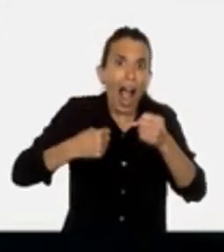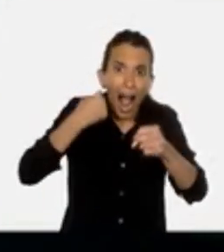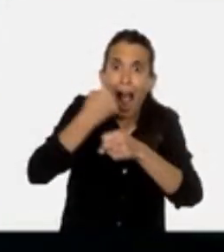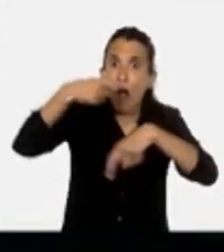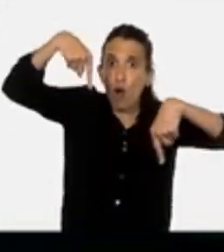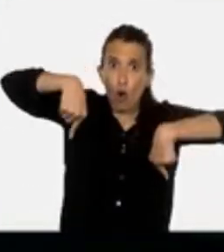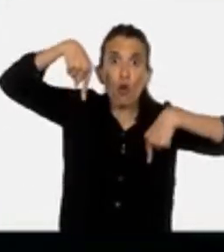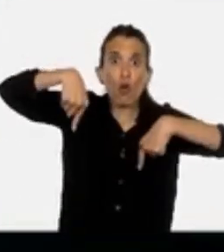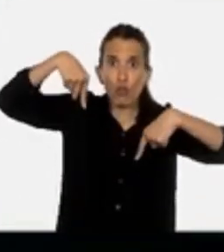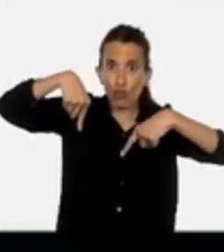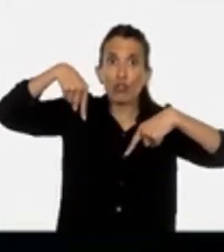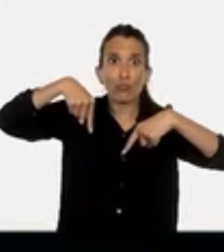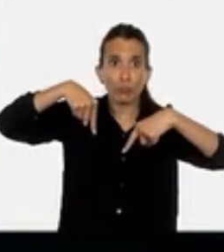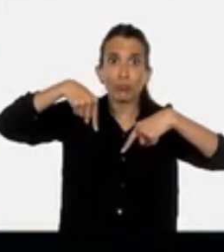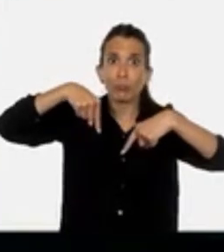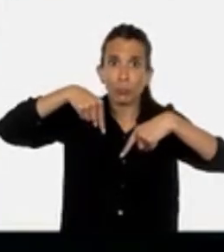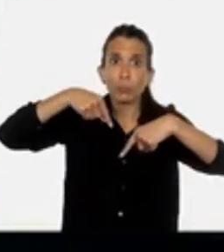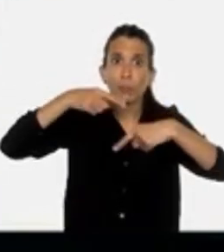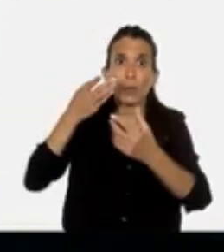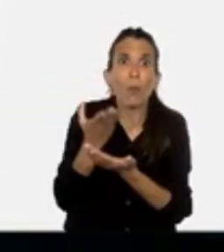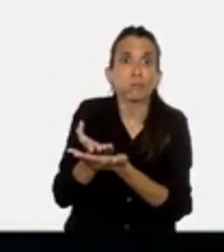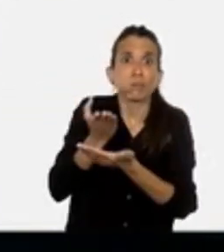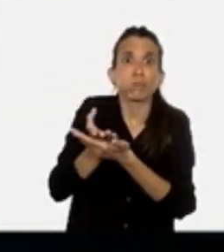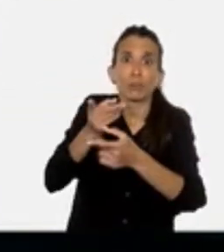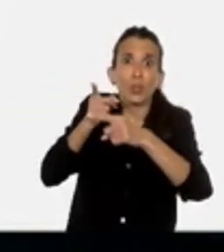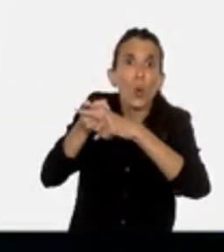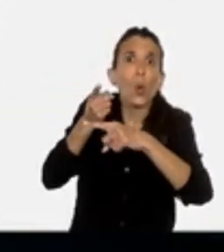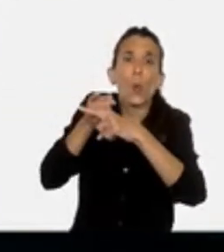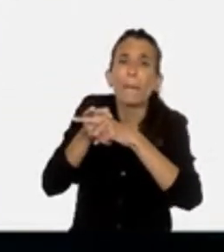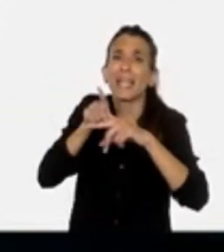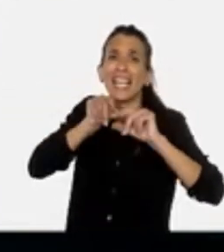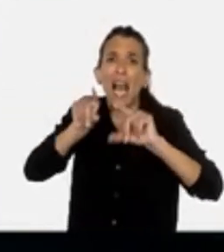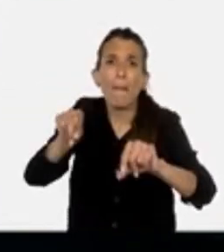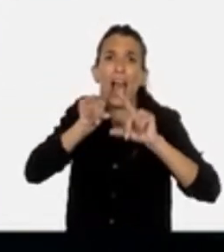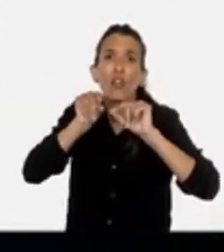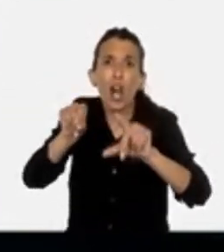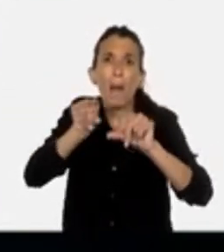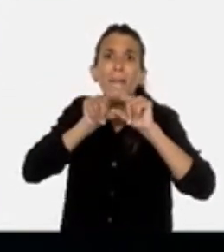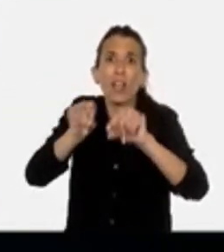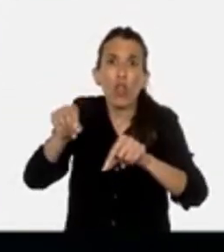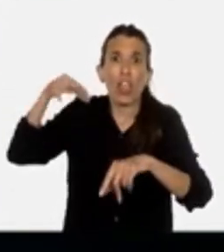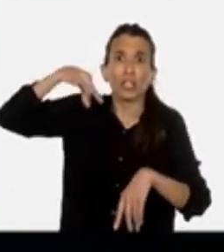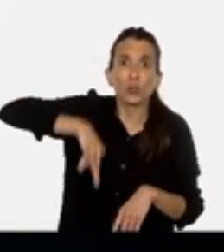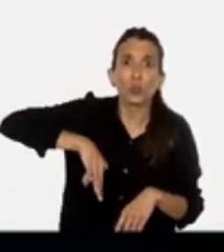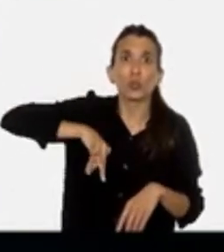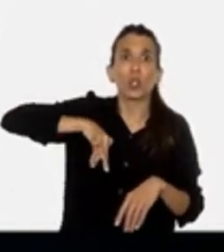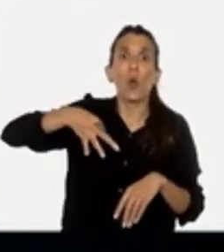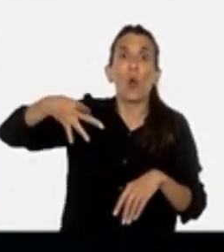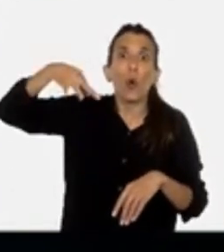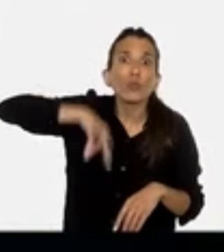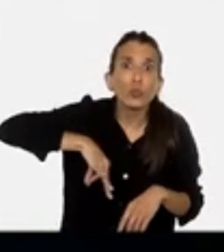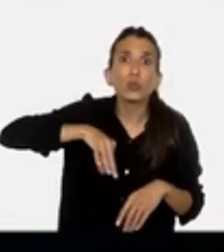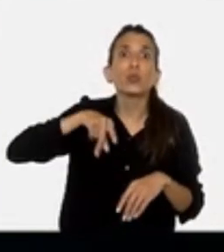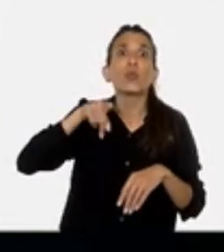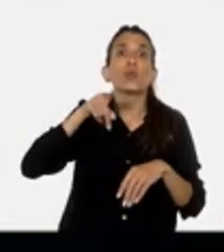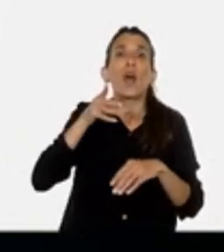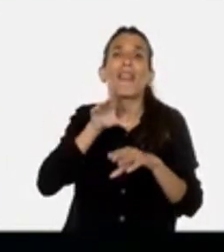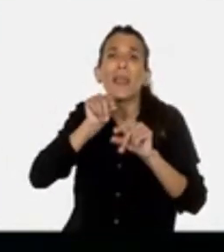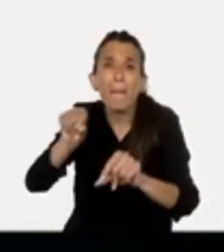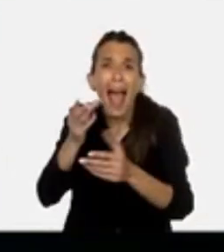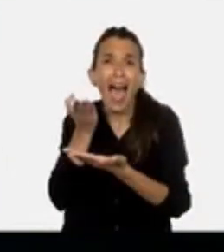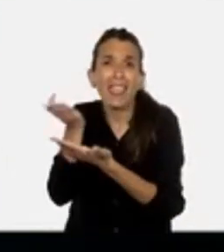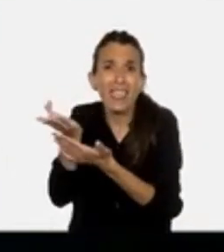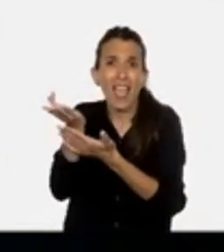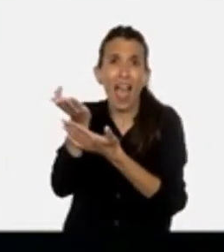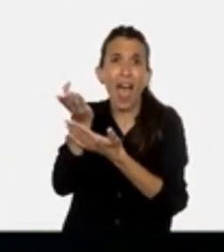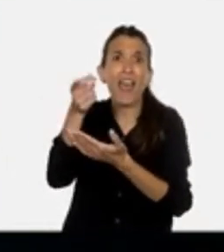peleando contra una paritaria que le intentan imponer una paritaria a una vez más a la baja